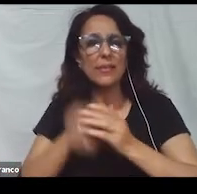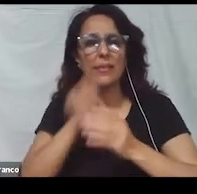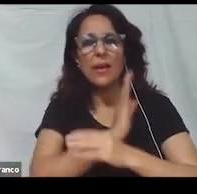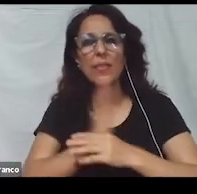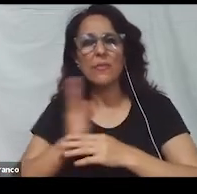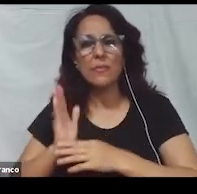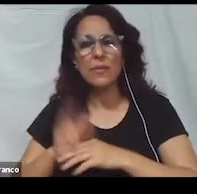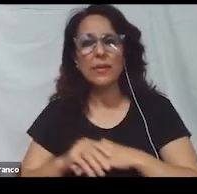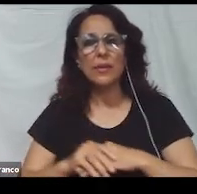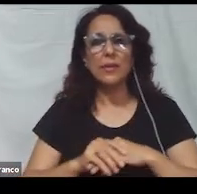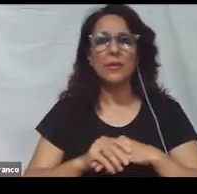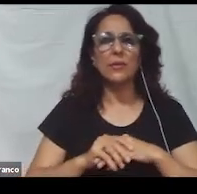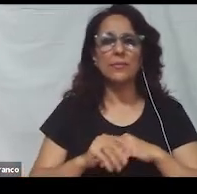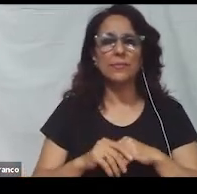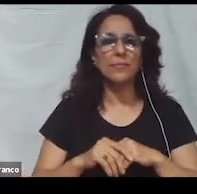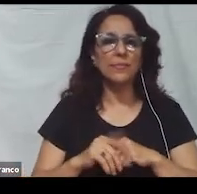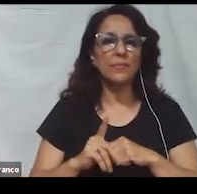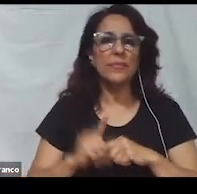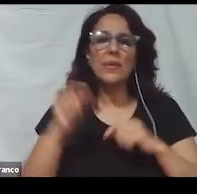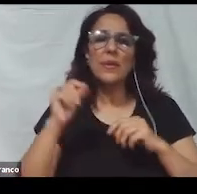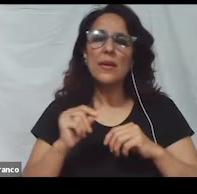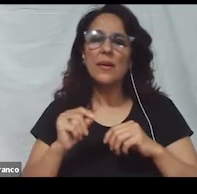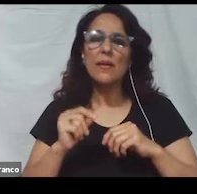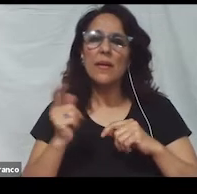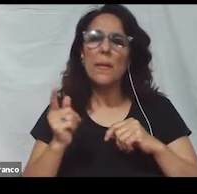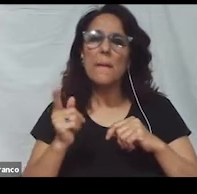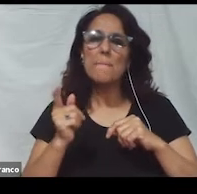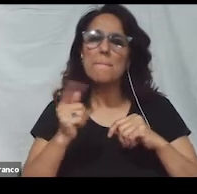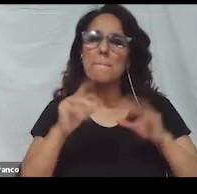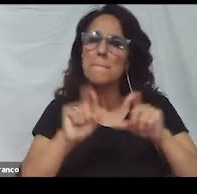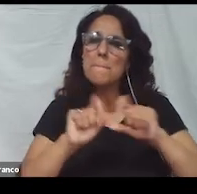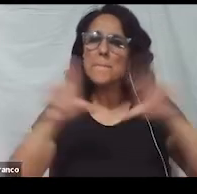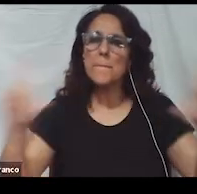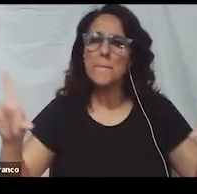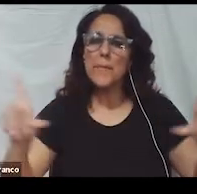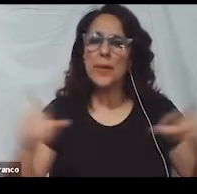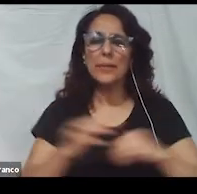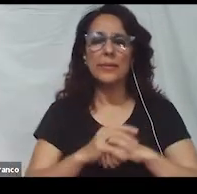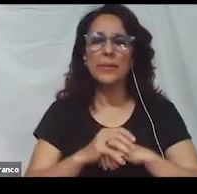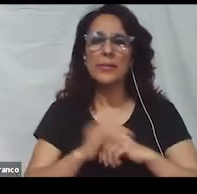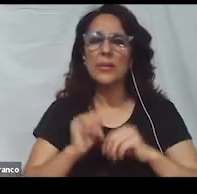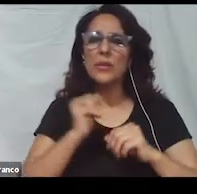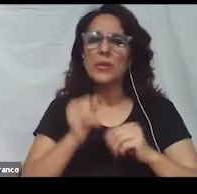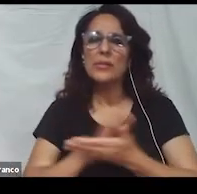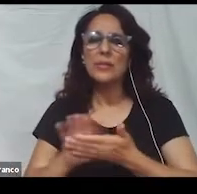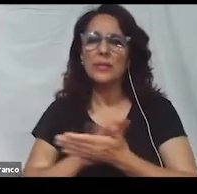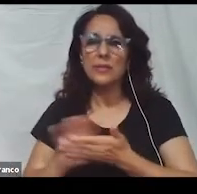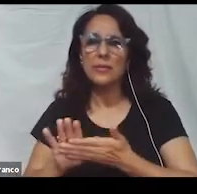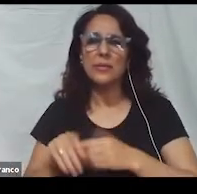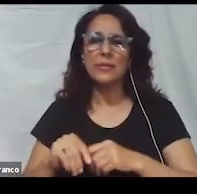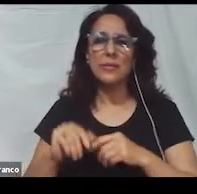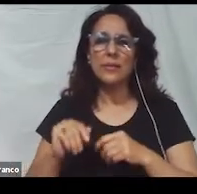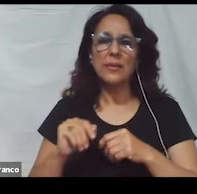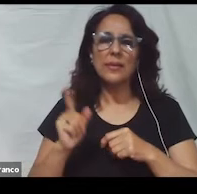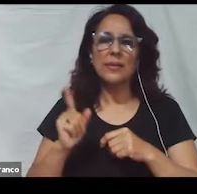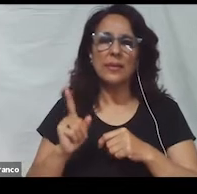más importante de cada fila? En el ejemplo que tenemos en pantalla, por ejemplo, cada fila menciona las asignaturas de cada